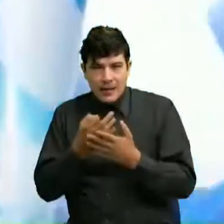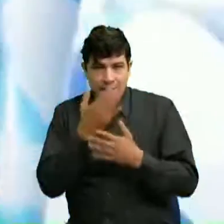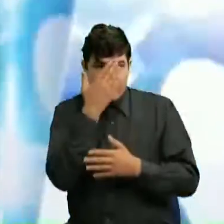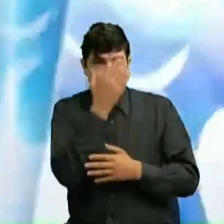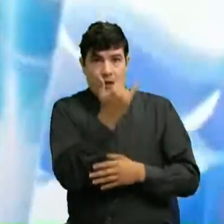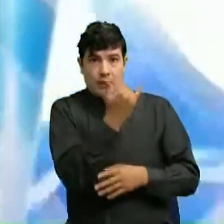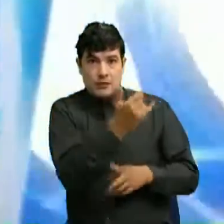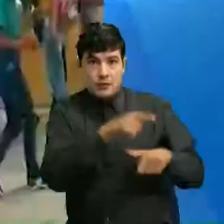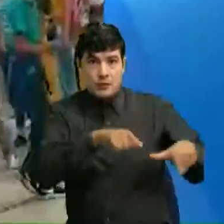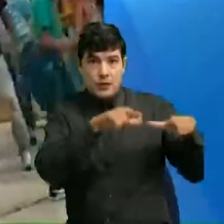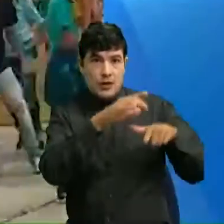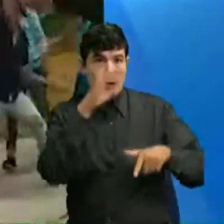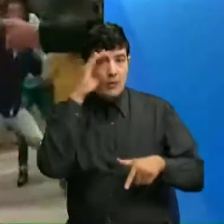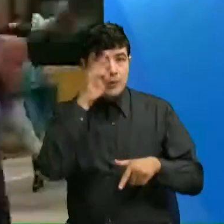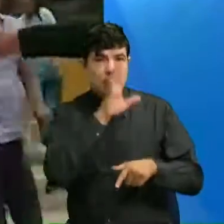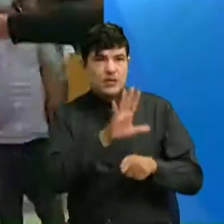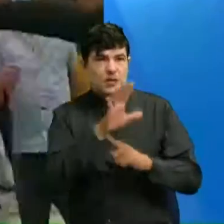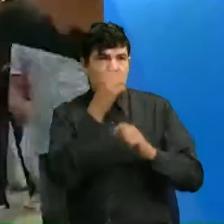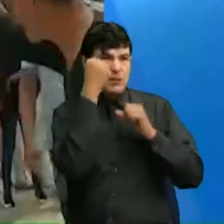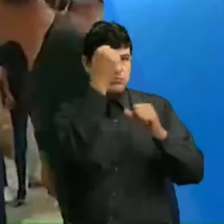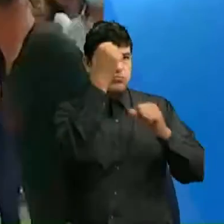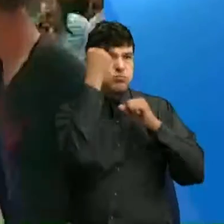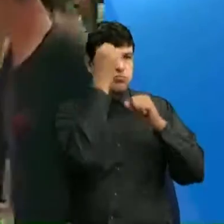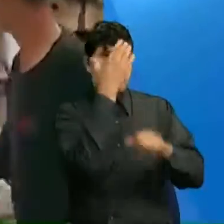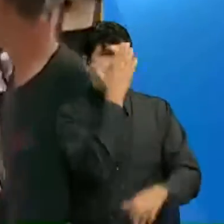sepelio de este sujeto.